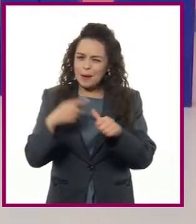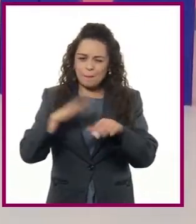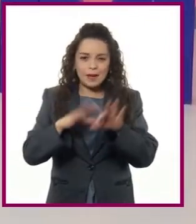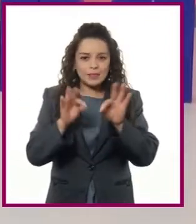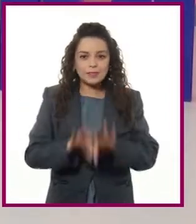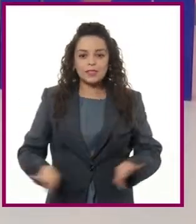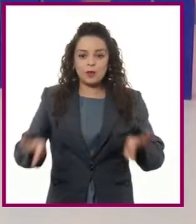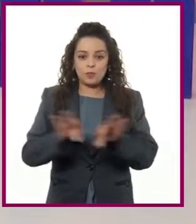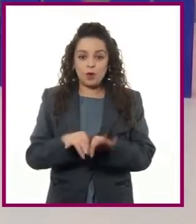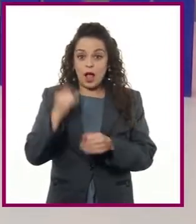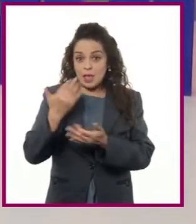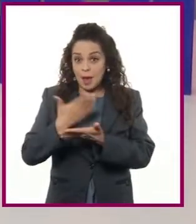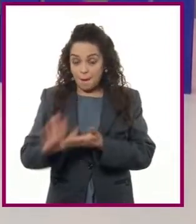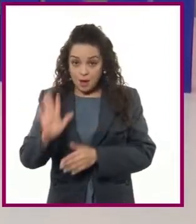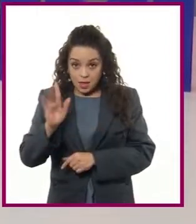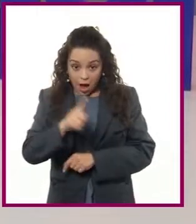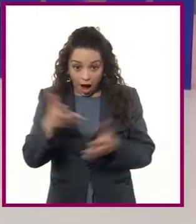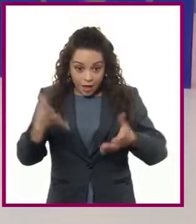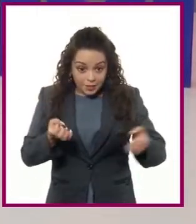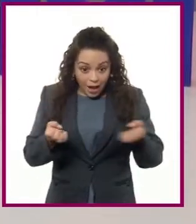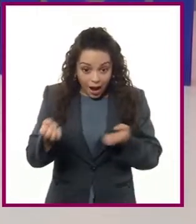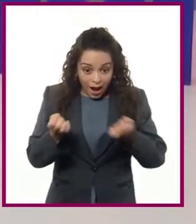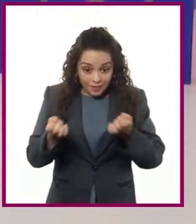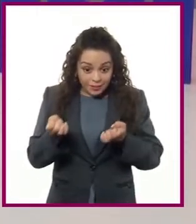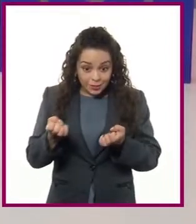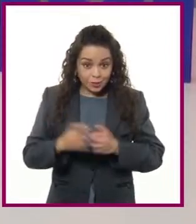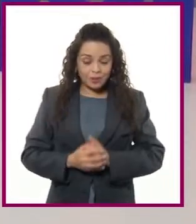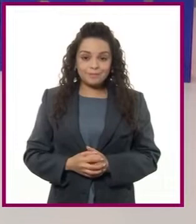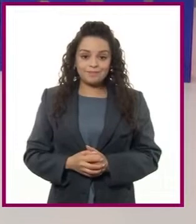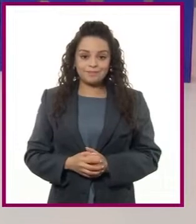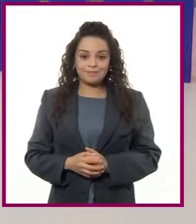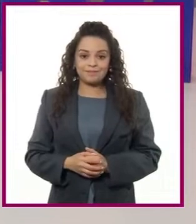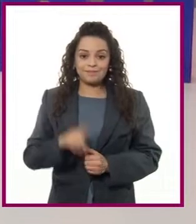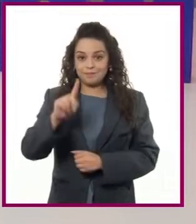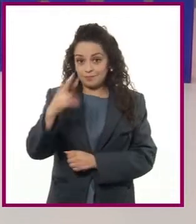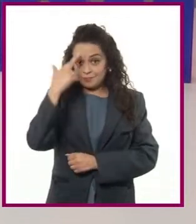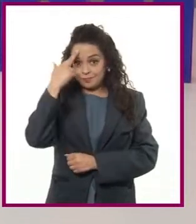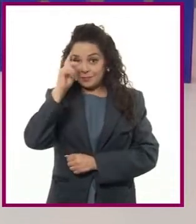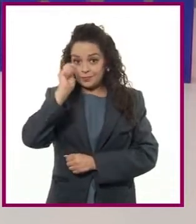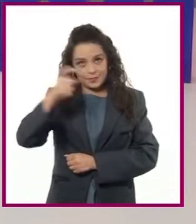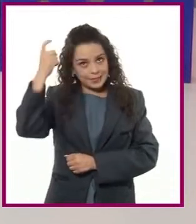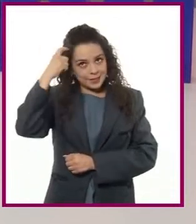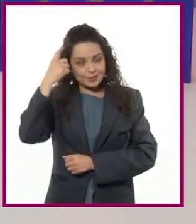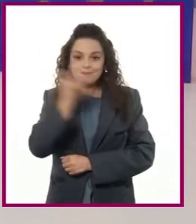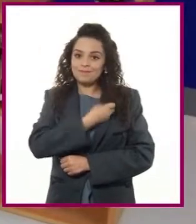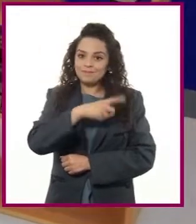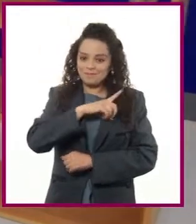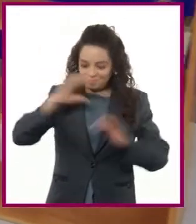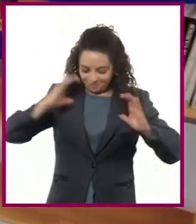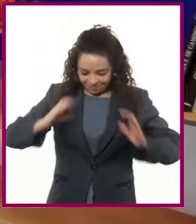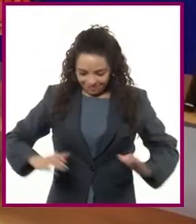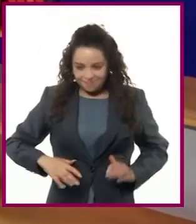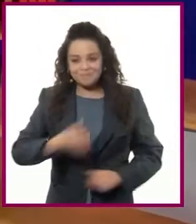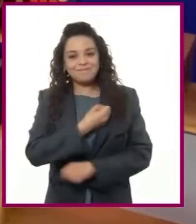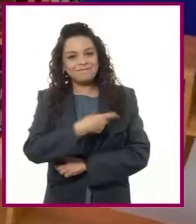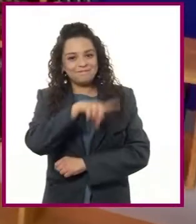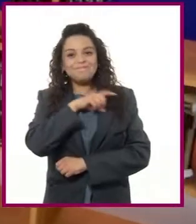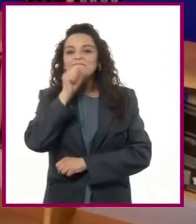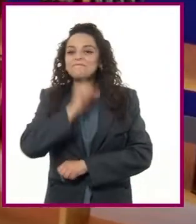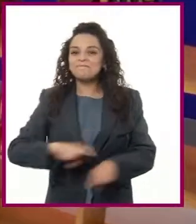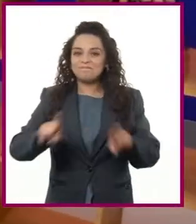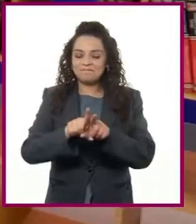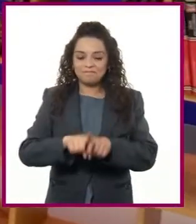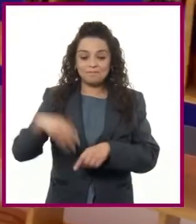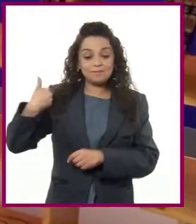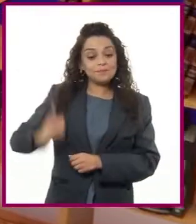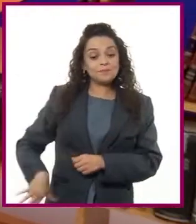¿ya hicieron algo de ejercicio? Recuerden que mente sana en cuerpo sano. Soy el profesor Obed